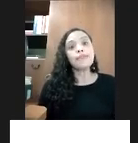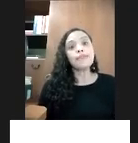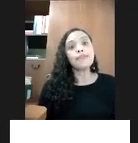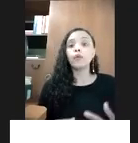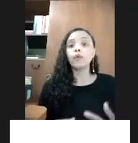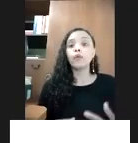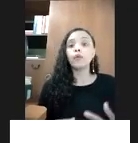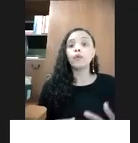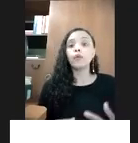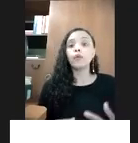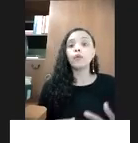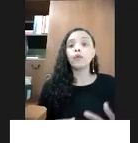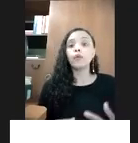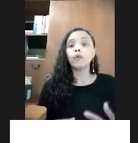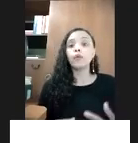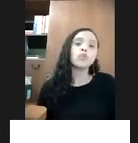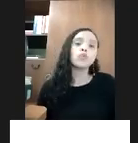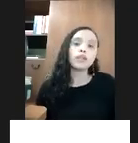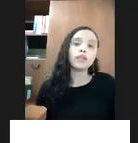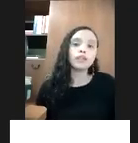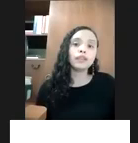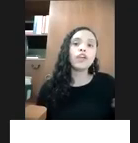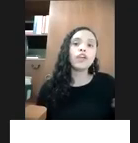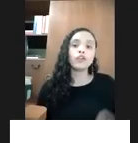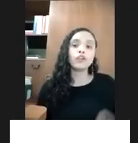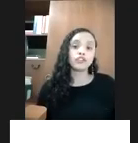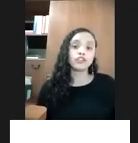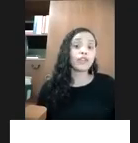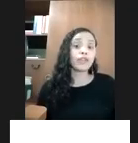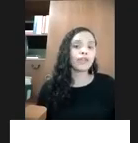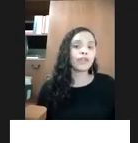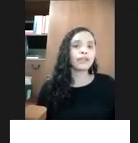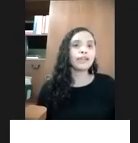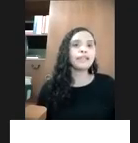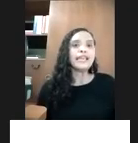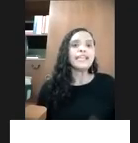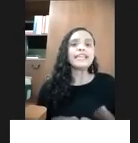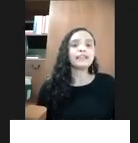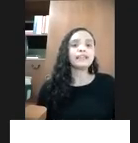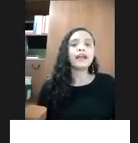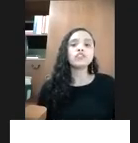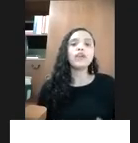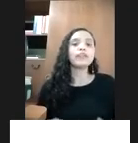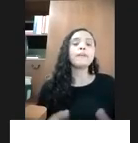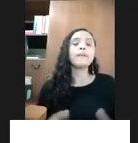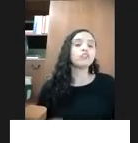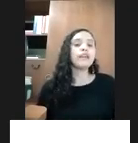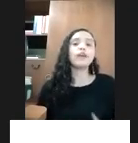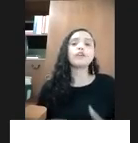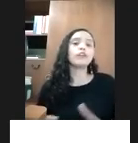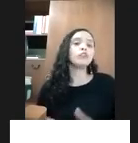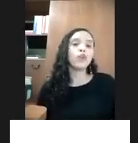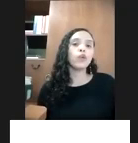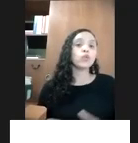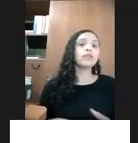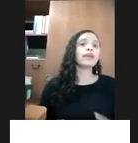medianamente aceptable, poder vivir con calidad de vida y además poder garantizar una vejez, un retiro en condiciones de calidad. Y en este caso, estas personas que